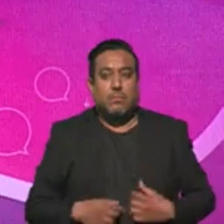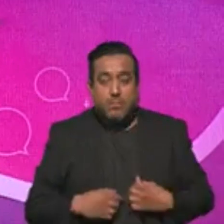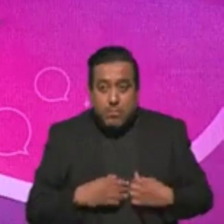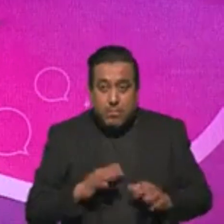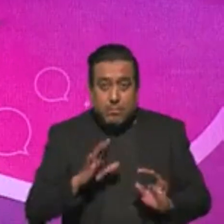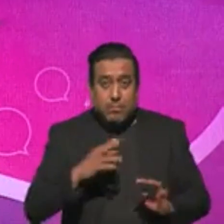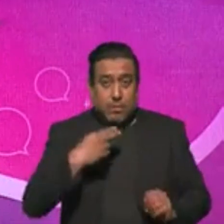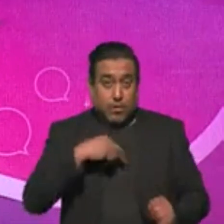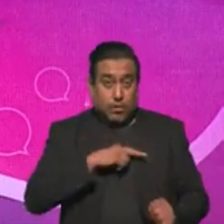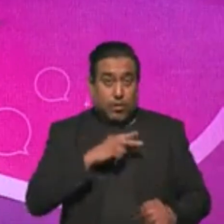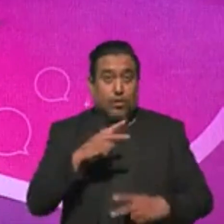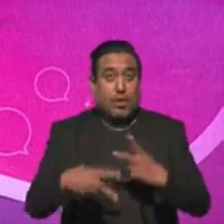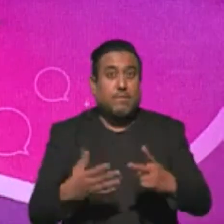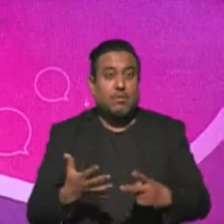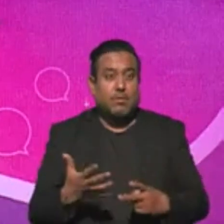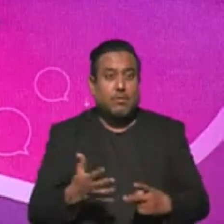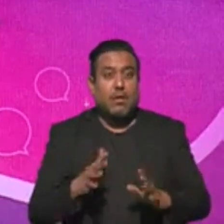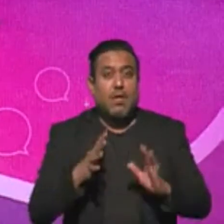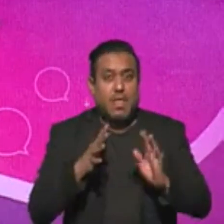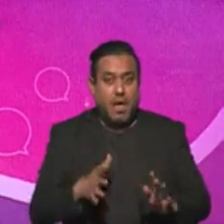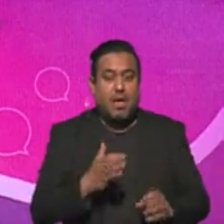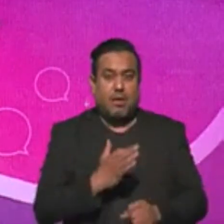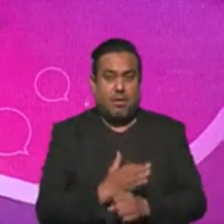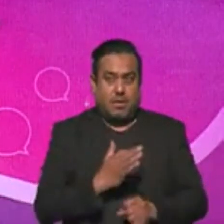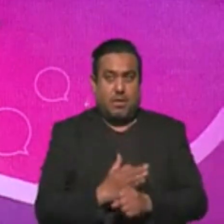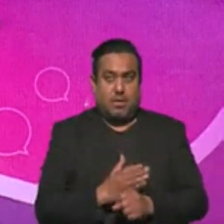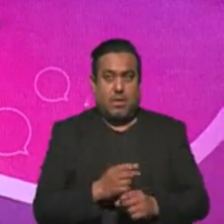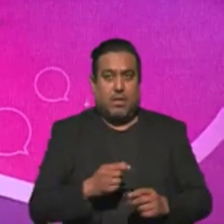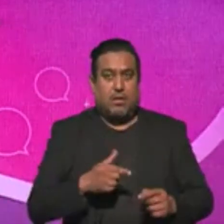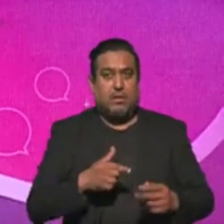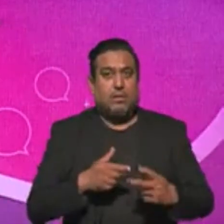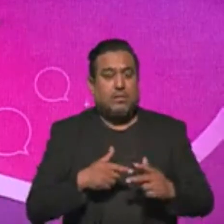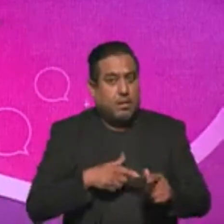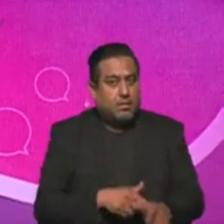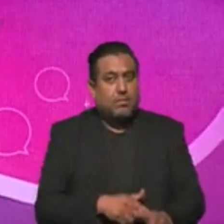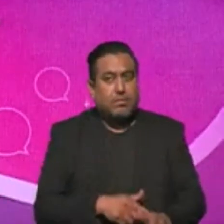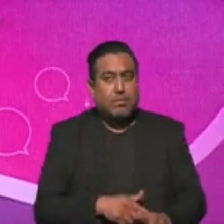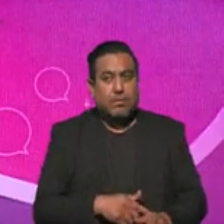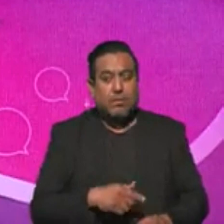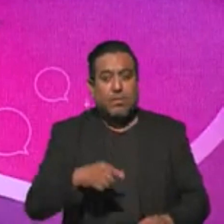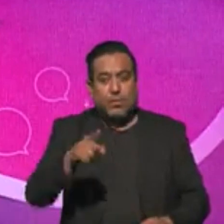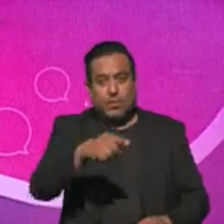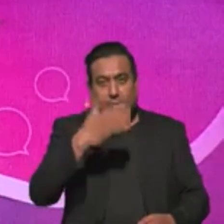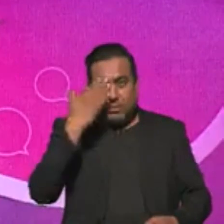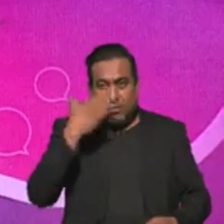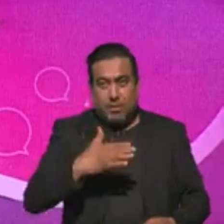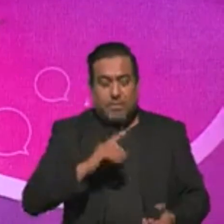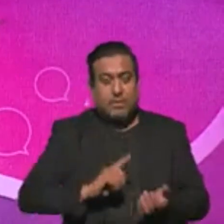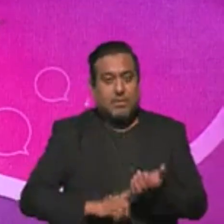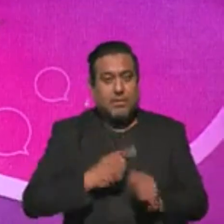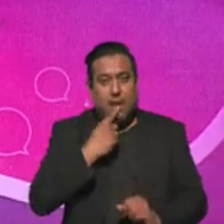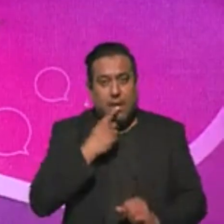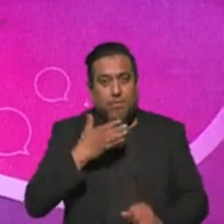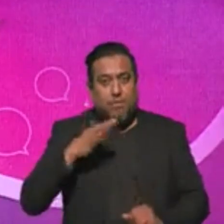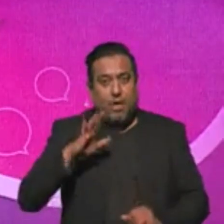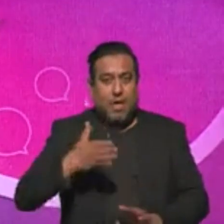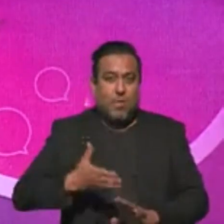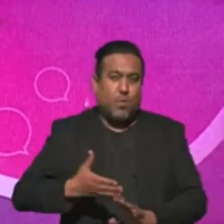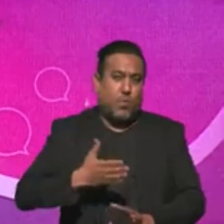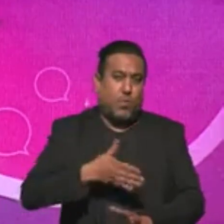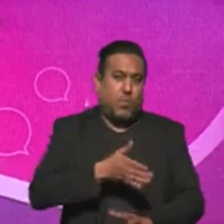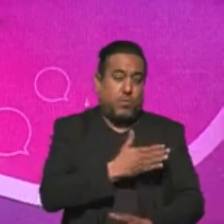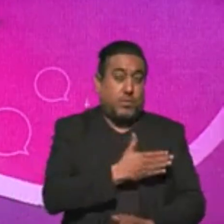es lo que vamos a hacer sino lo que ya estamos haciendo como ustedes saben se le ya estaba considerada como la